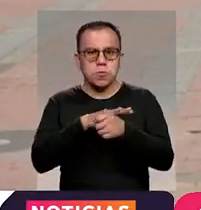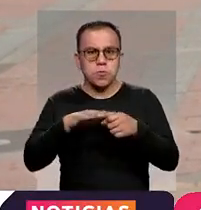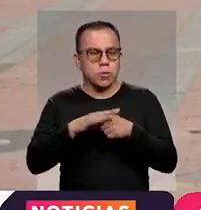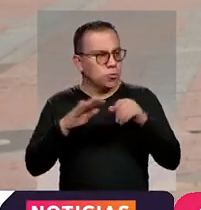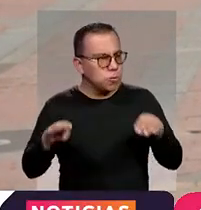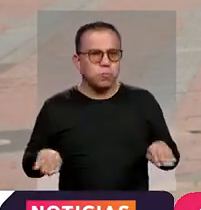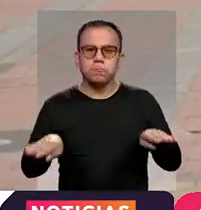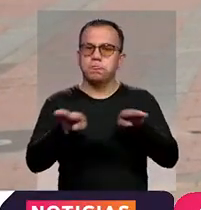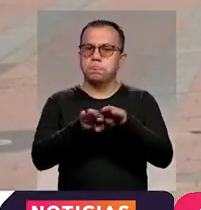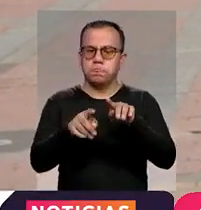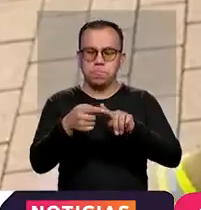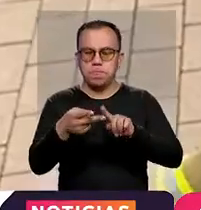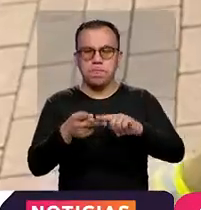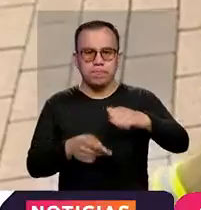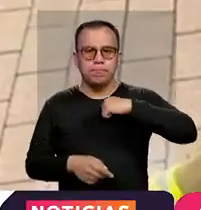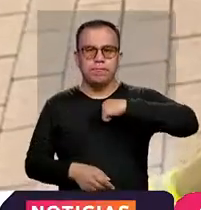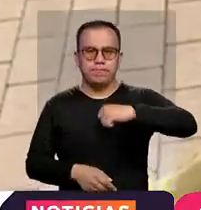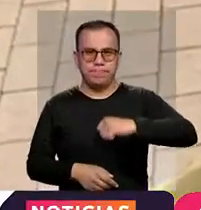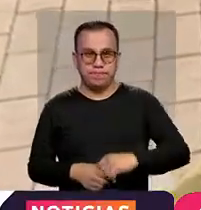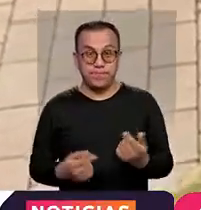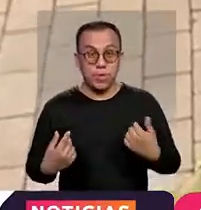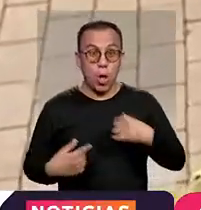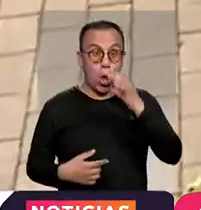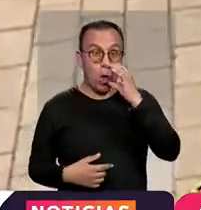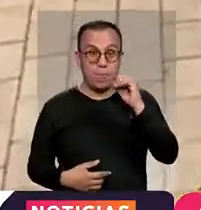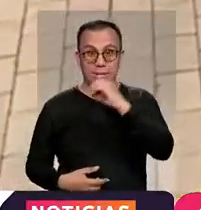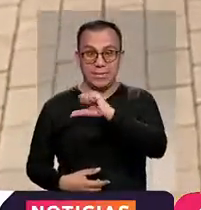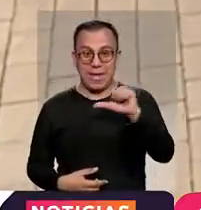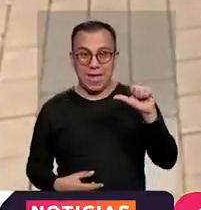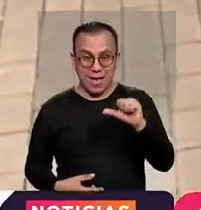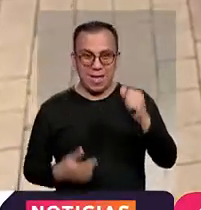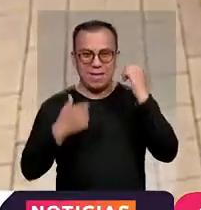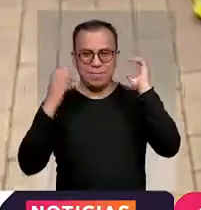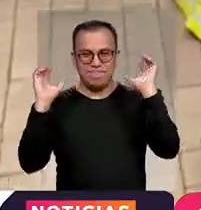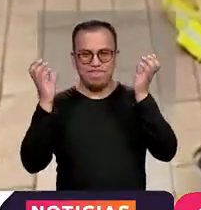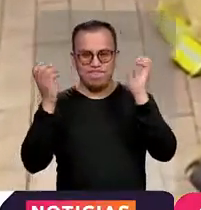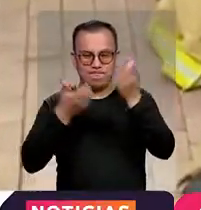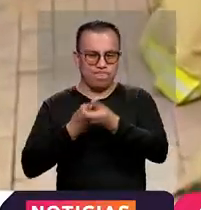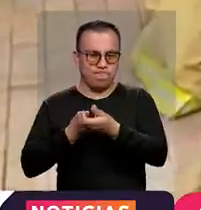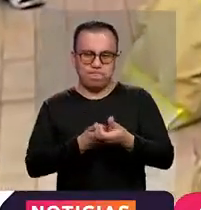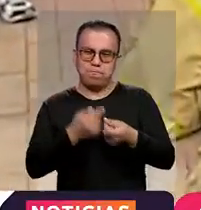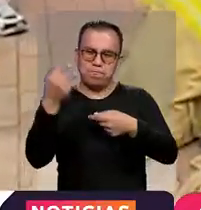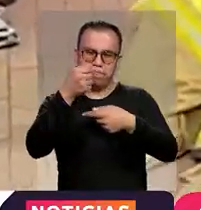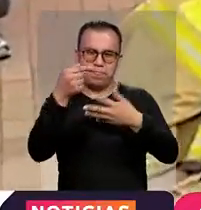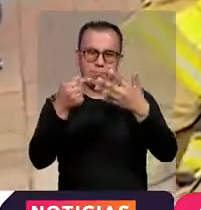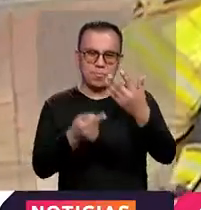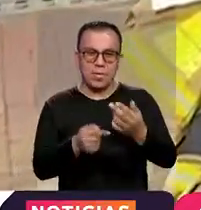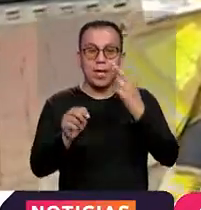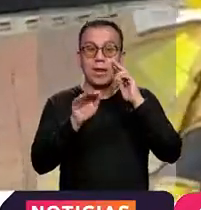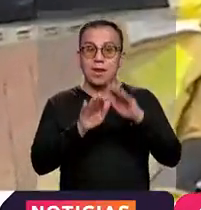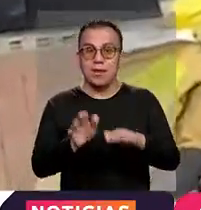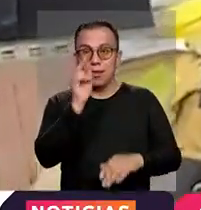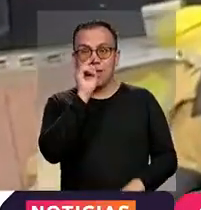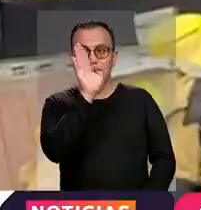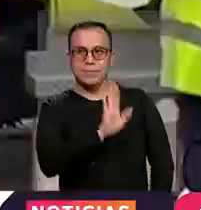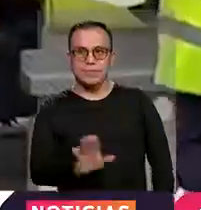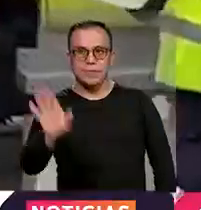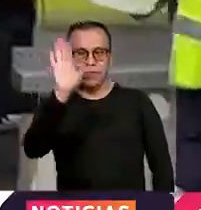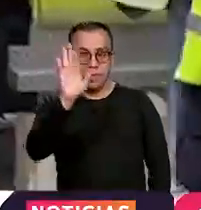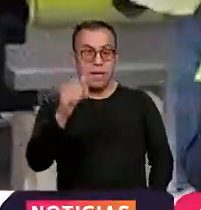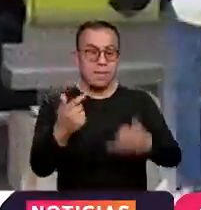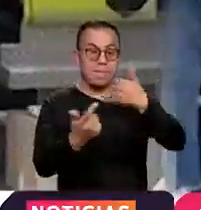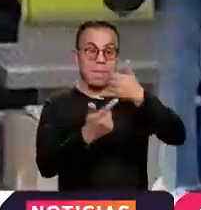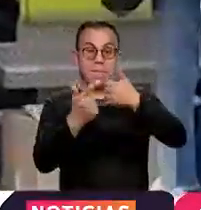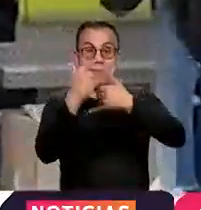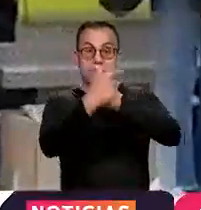condiciones, que tenemos los mismos derechos. Los bomberos que hacen parte de la carrera vienen en representación de distintos departamentos a nivel nacional, los cuales